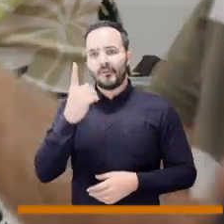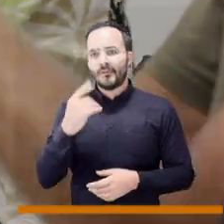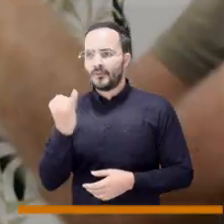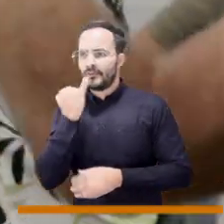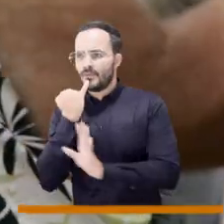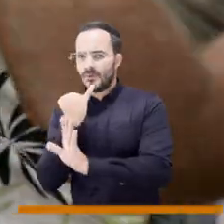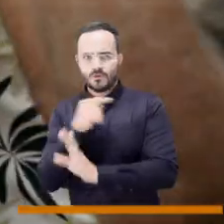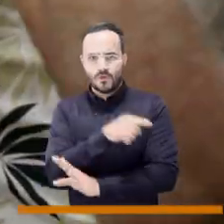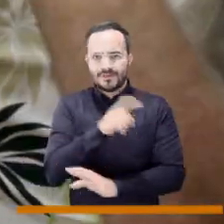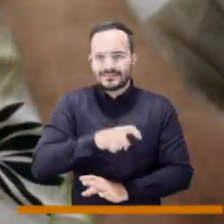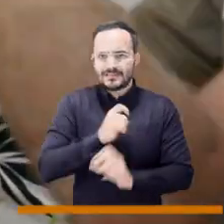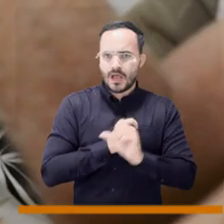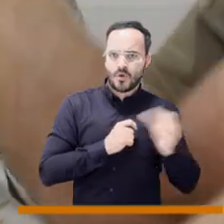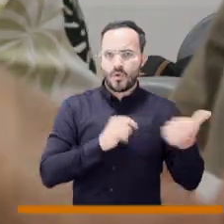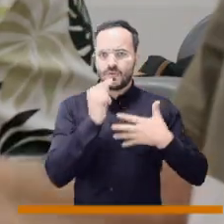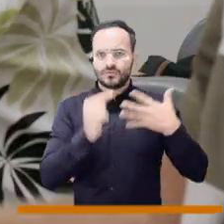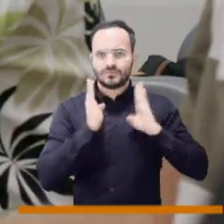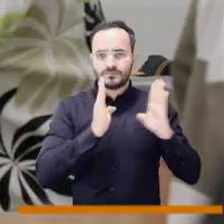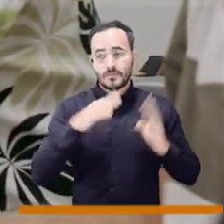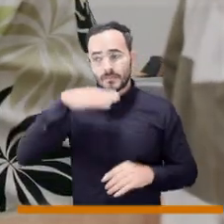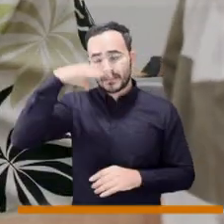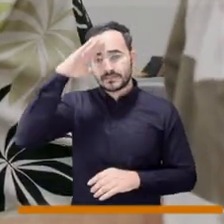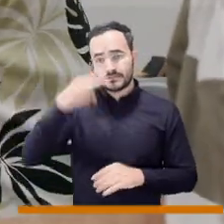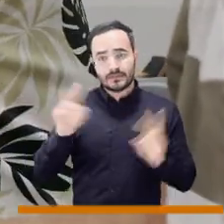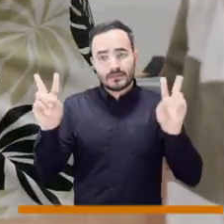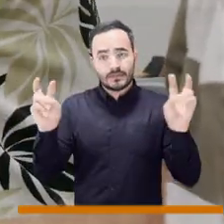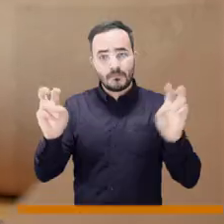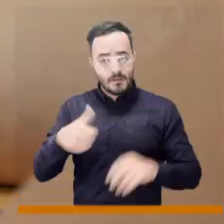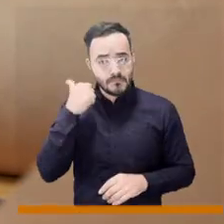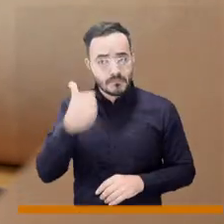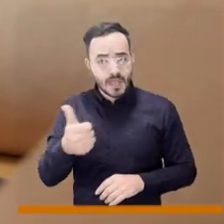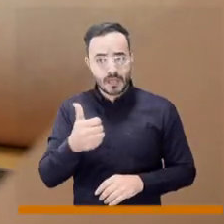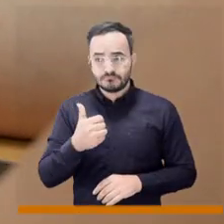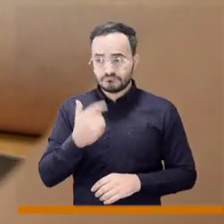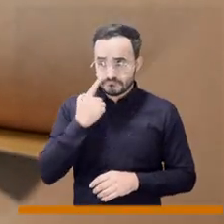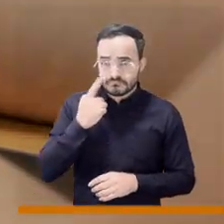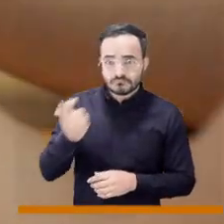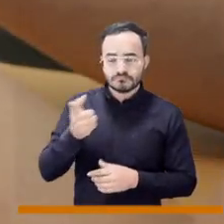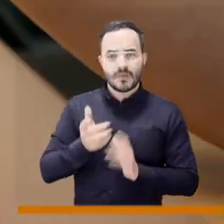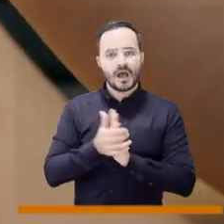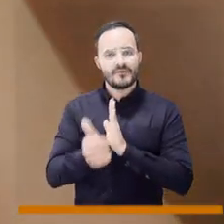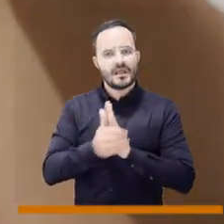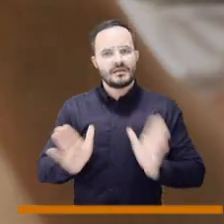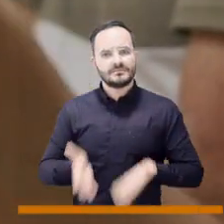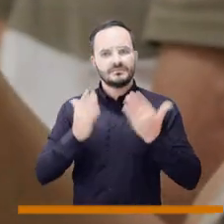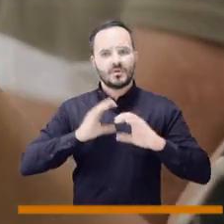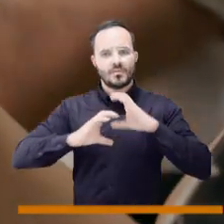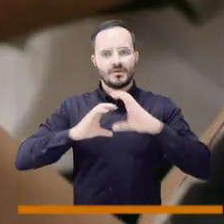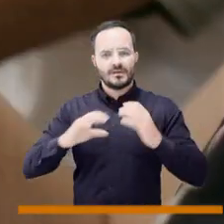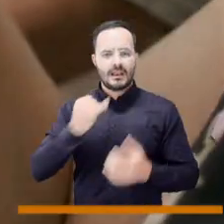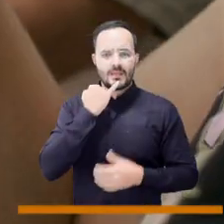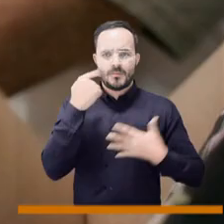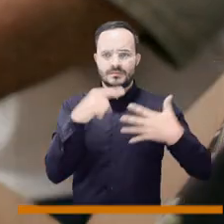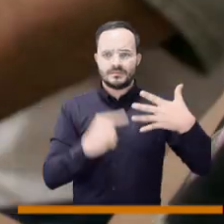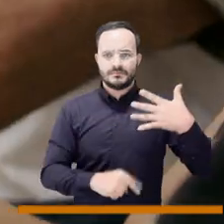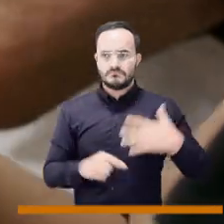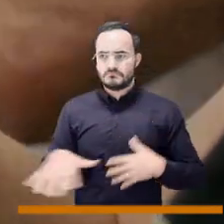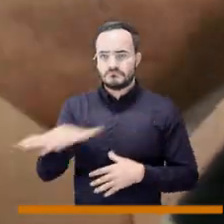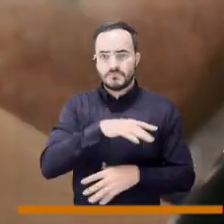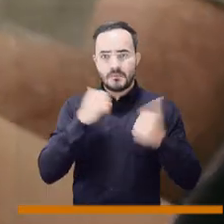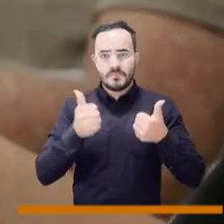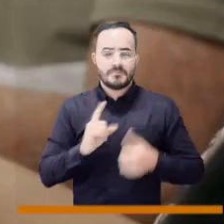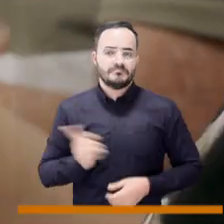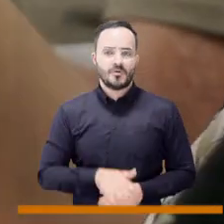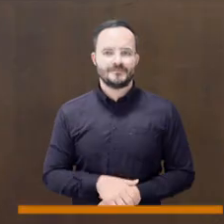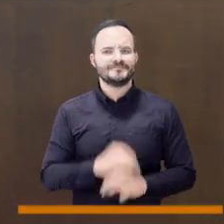áreas como las lenguas, sino en otras. Medellín no está bien en el componente del desarrollo de habilidades comunicativas en diferentes